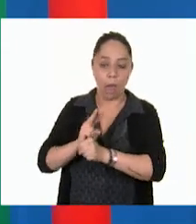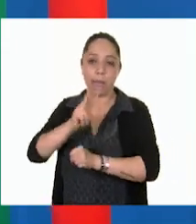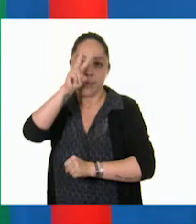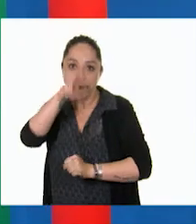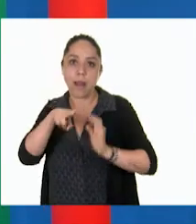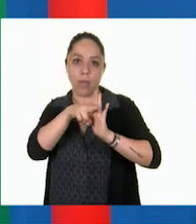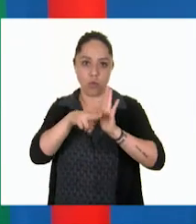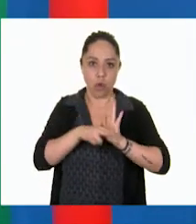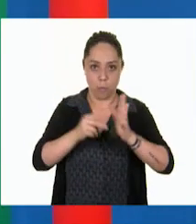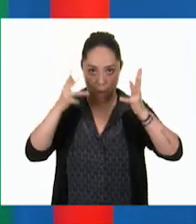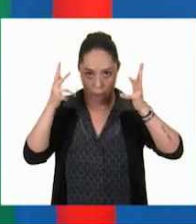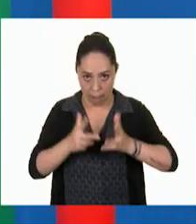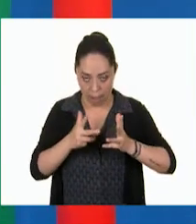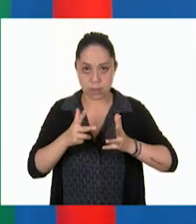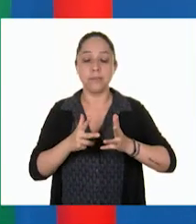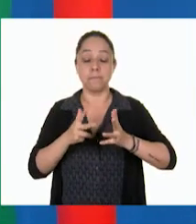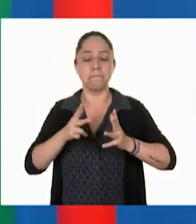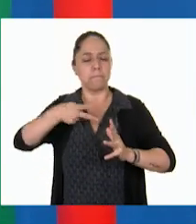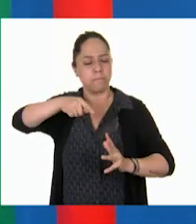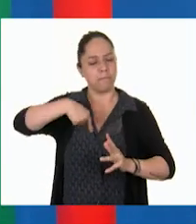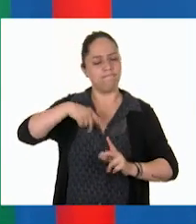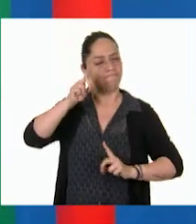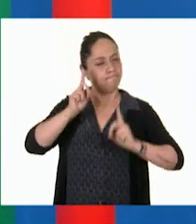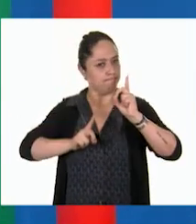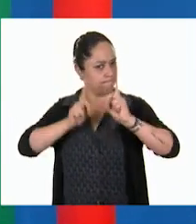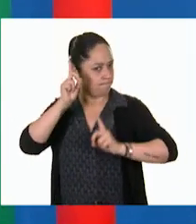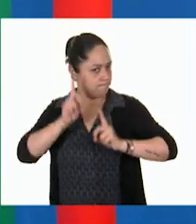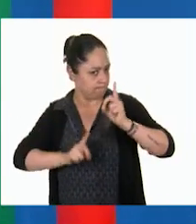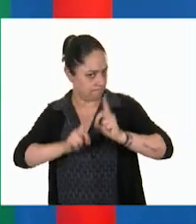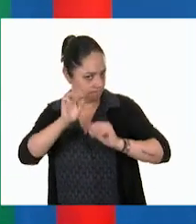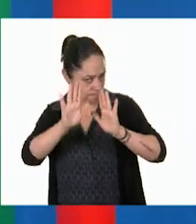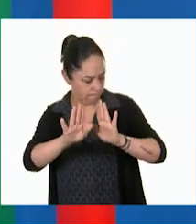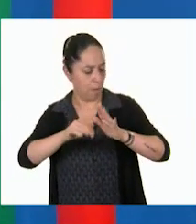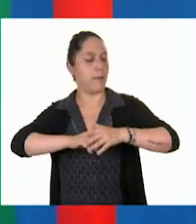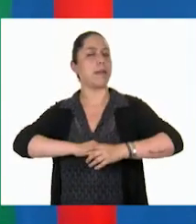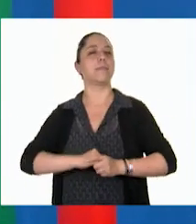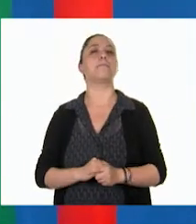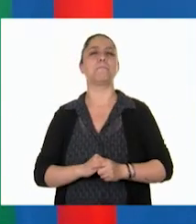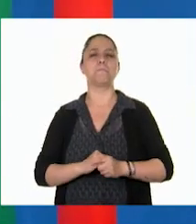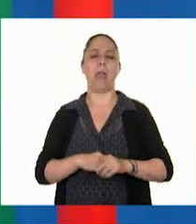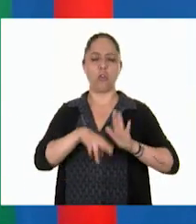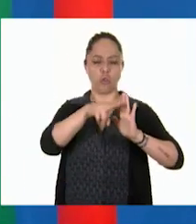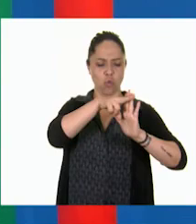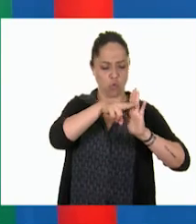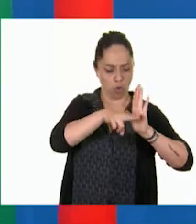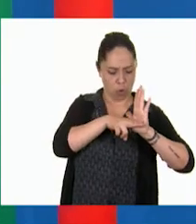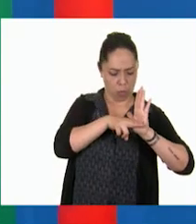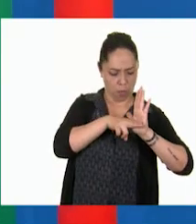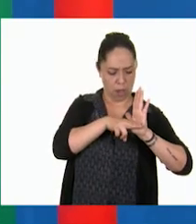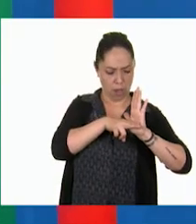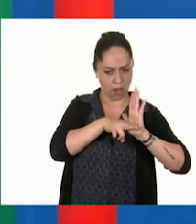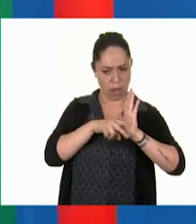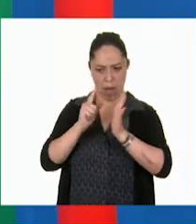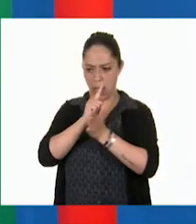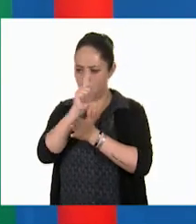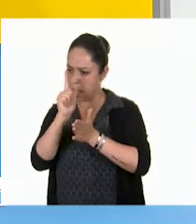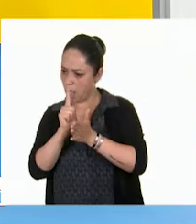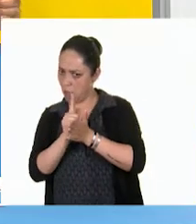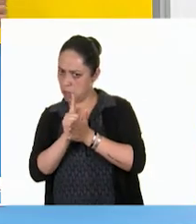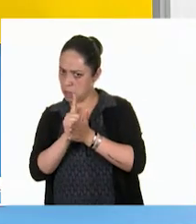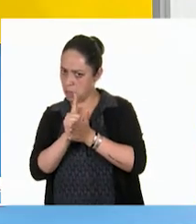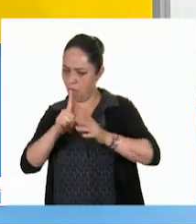Maestra, pero tengo una duda. ¿Qué diferencia hay entre norma y ley?